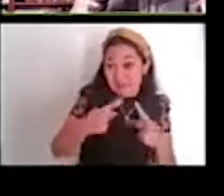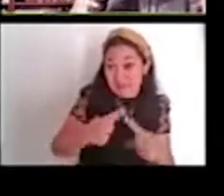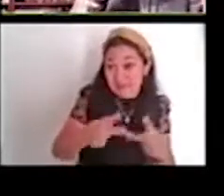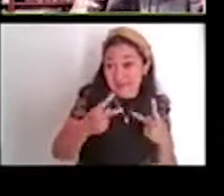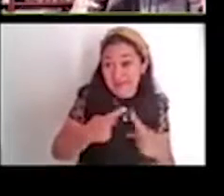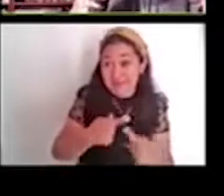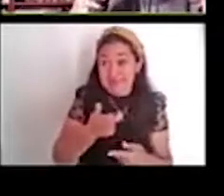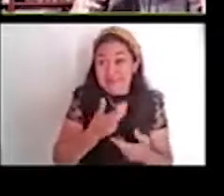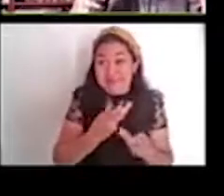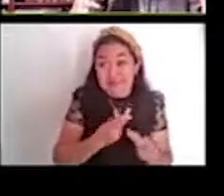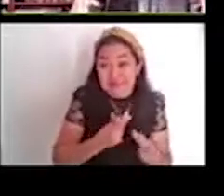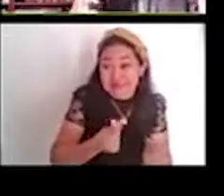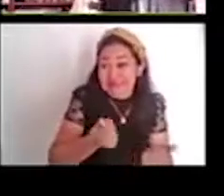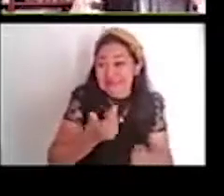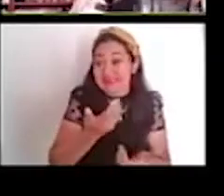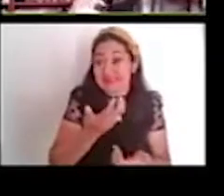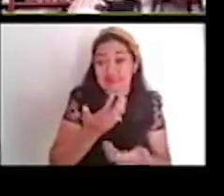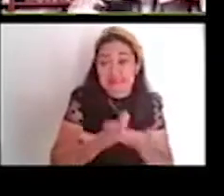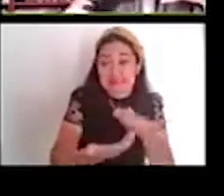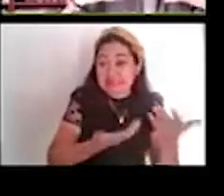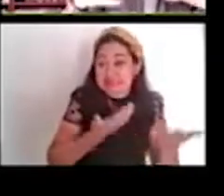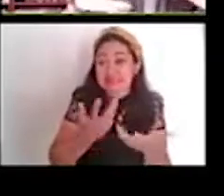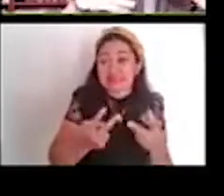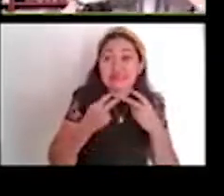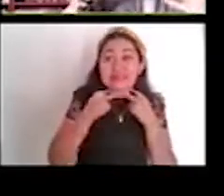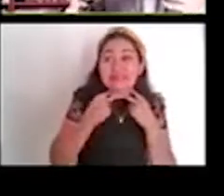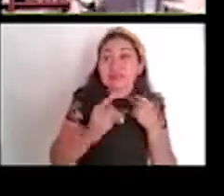conflicto. En el contexto de